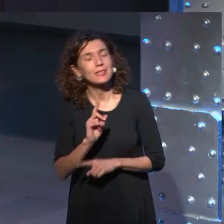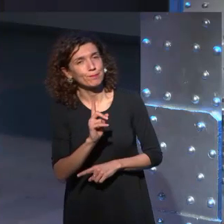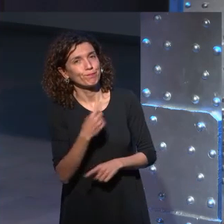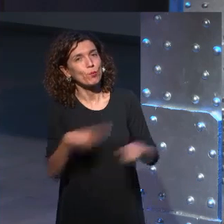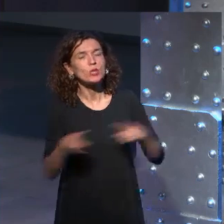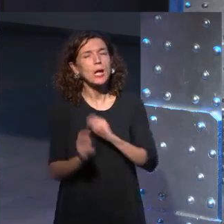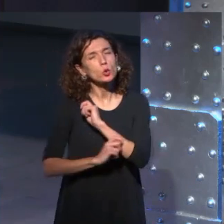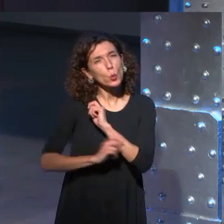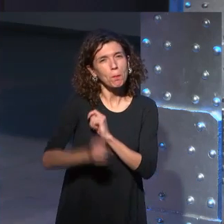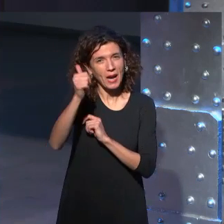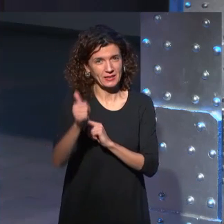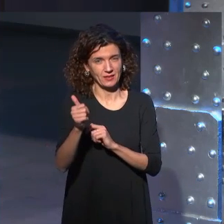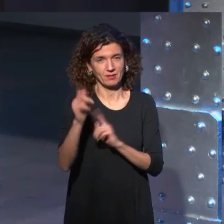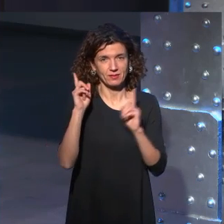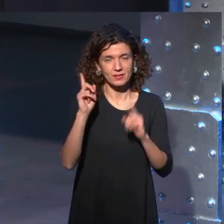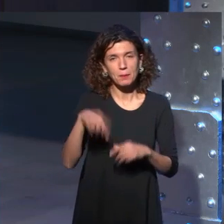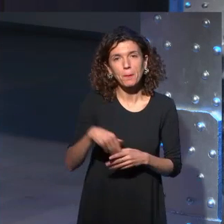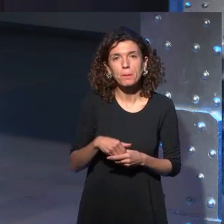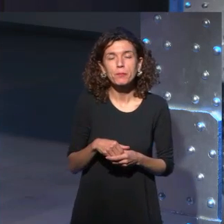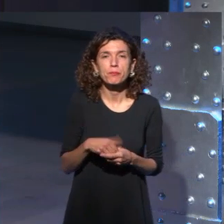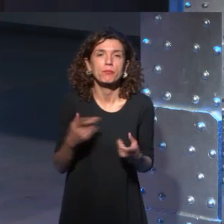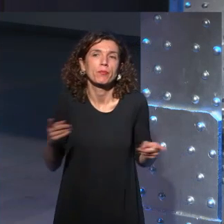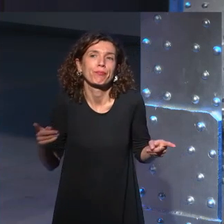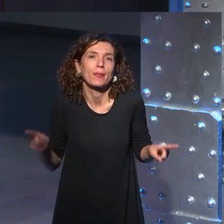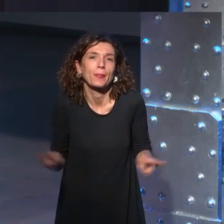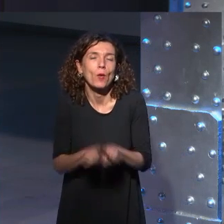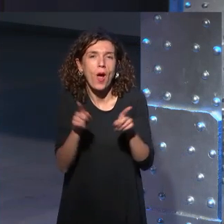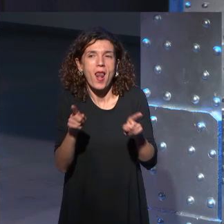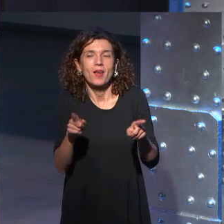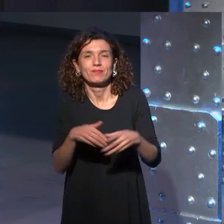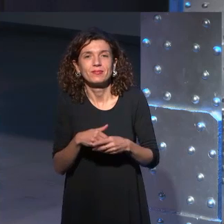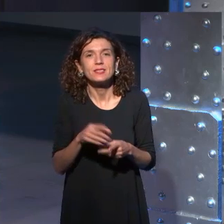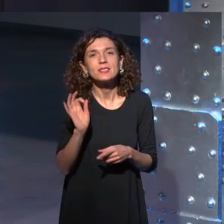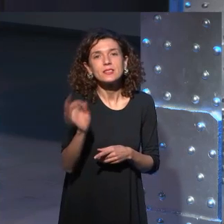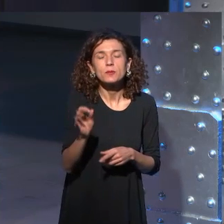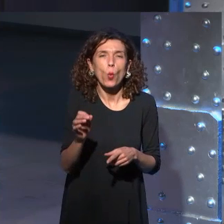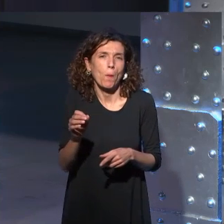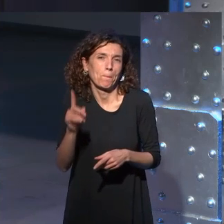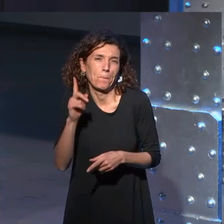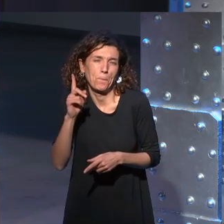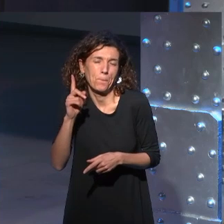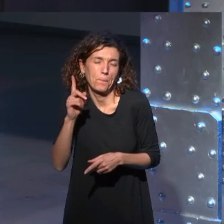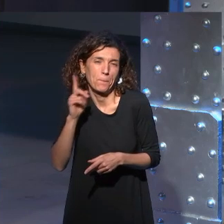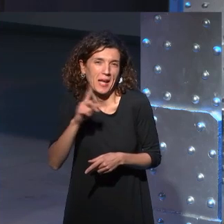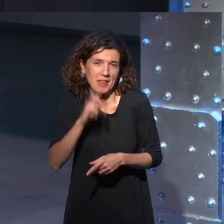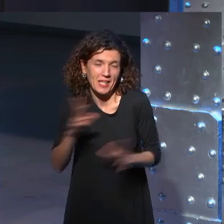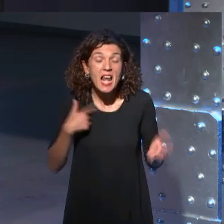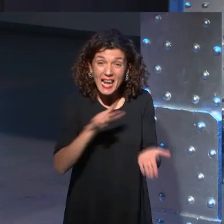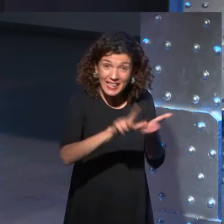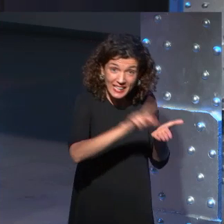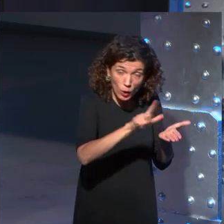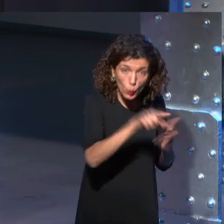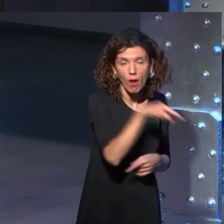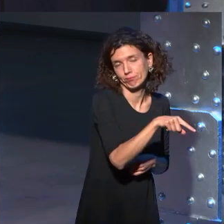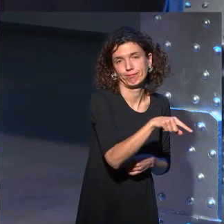más trucos y sobre todo desde que empezó el Pro Tools ya puedes mover para arriba. Ya es una mentira absoluta. La literatura en